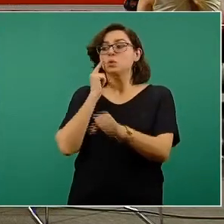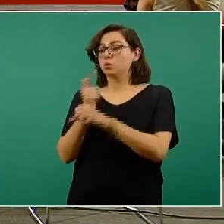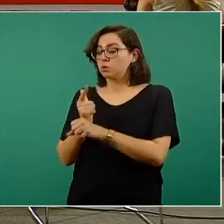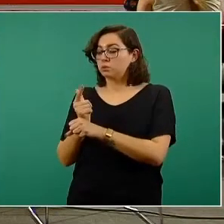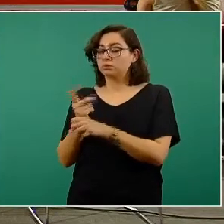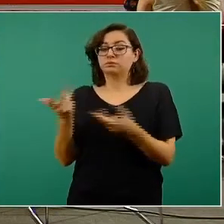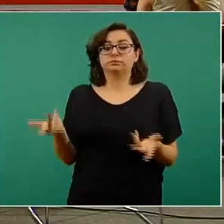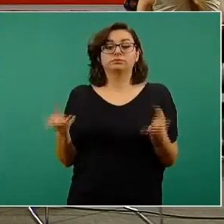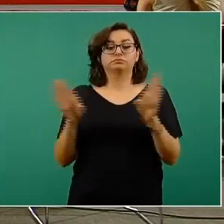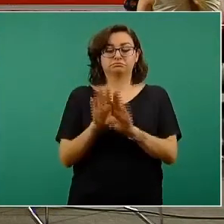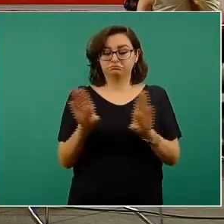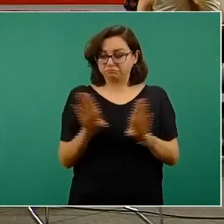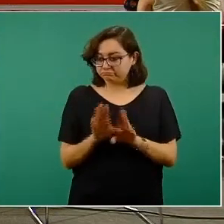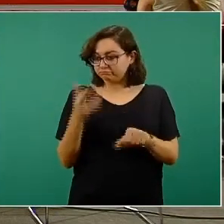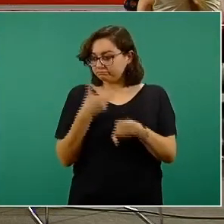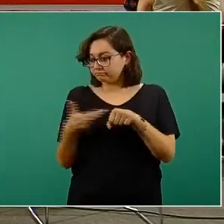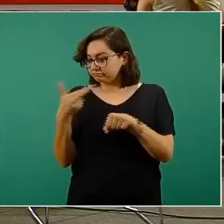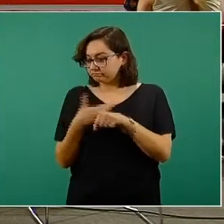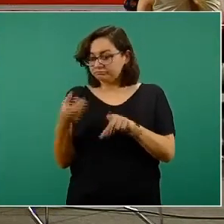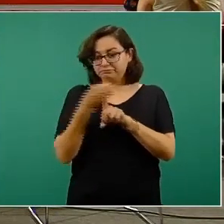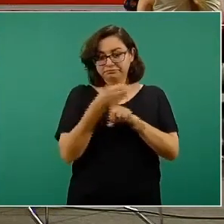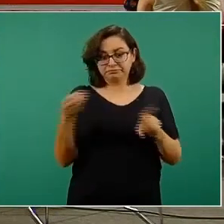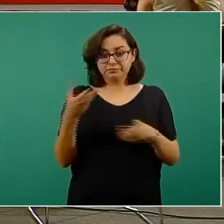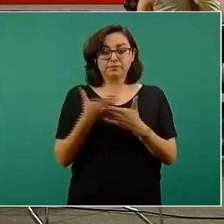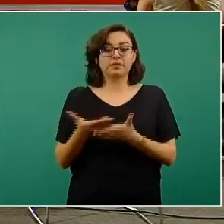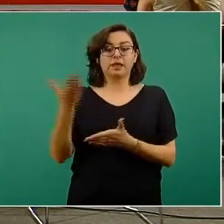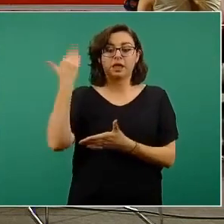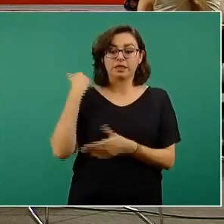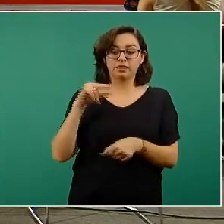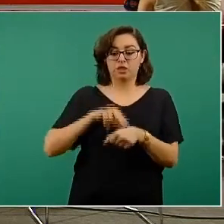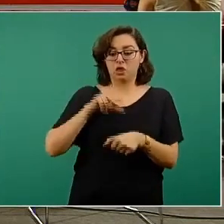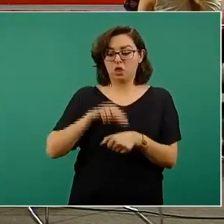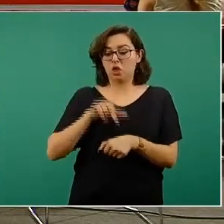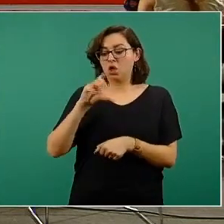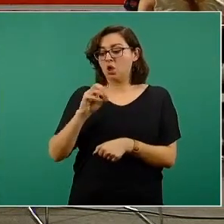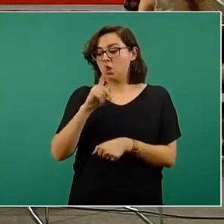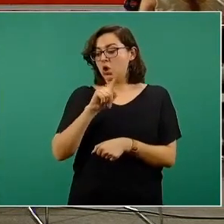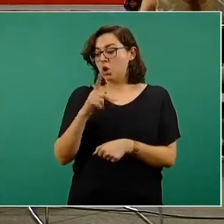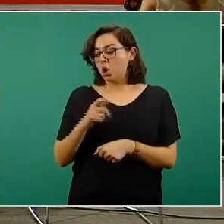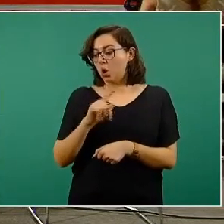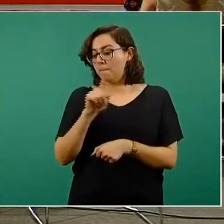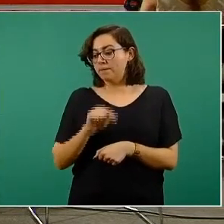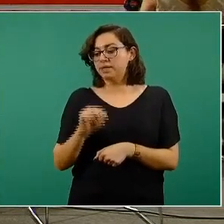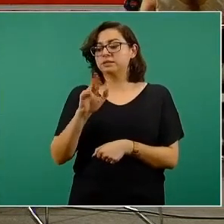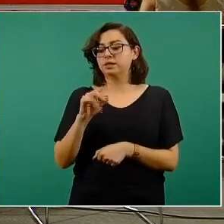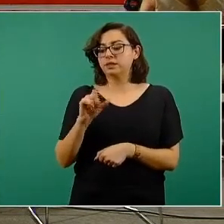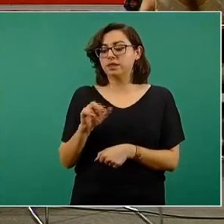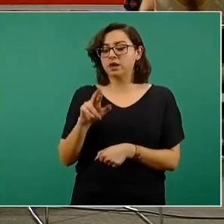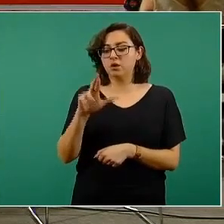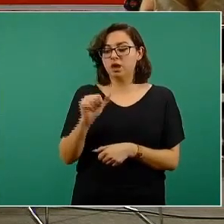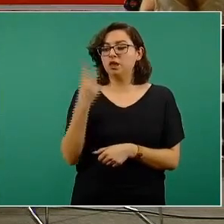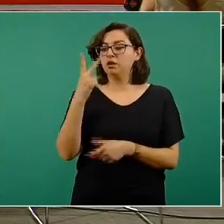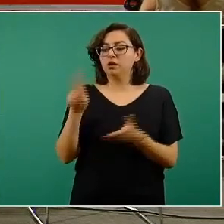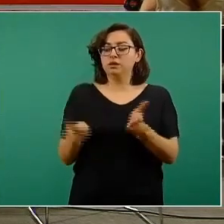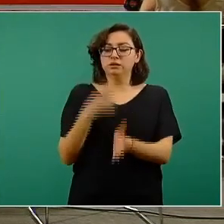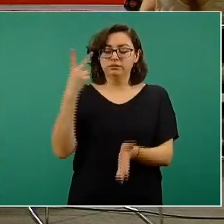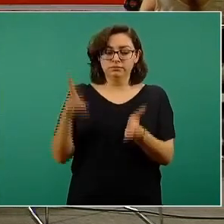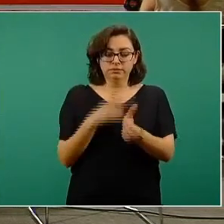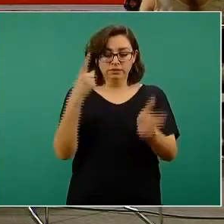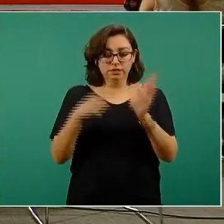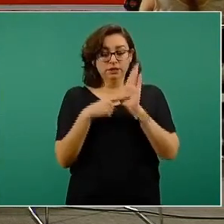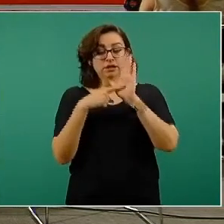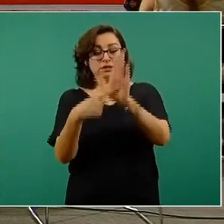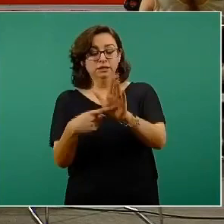definición operacional muy clara, que fue presentada aquí por el doctor López Ridaura en al menos 2 ocasiones, el personal de